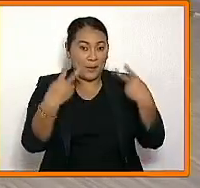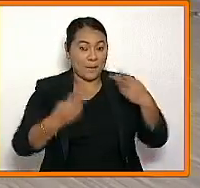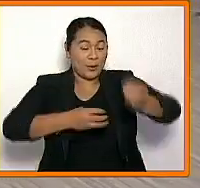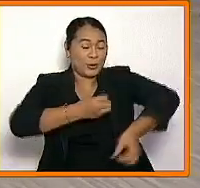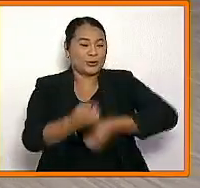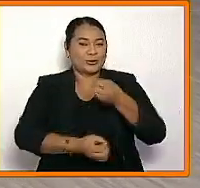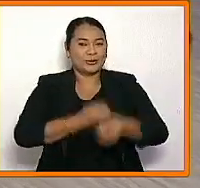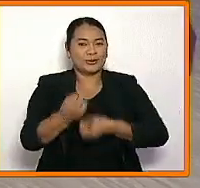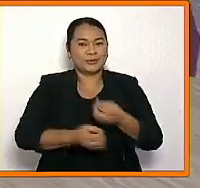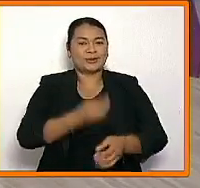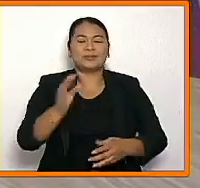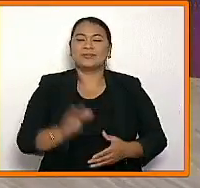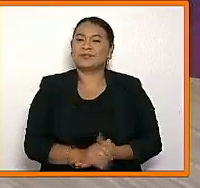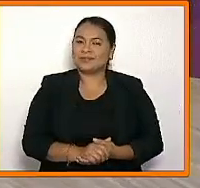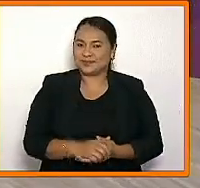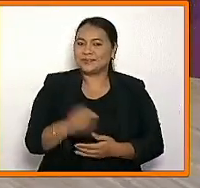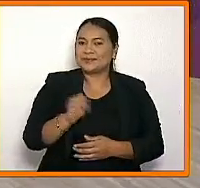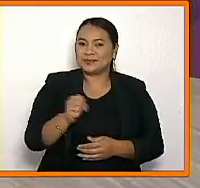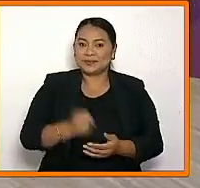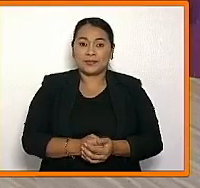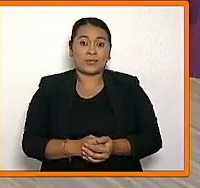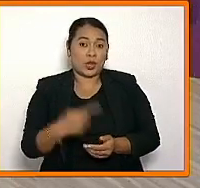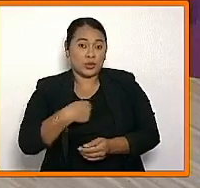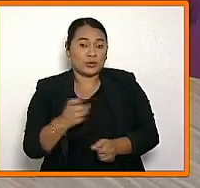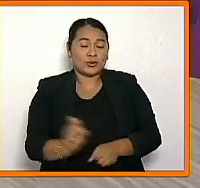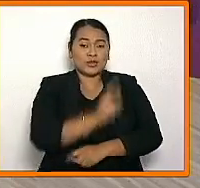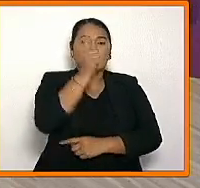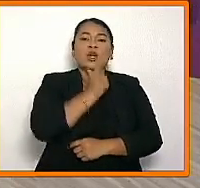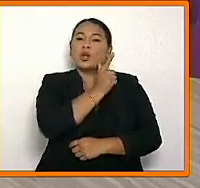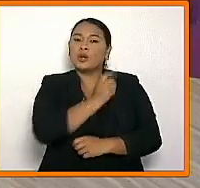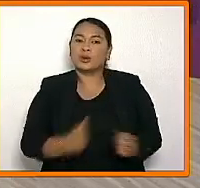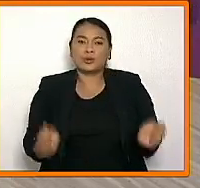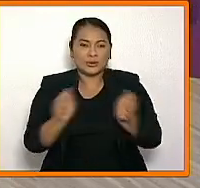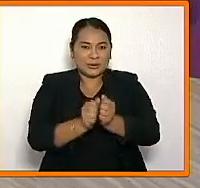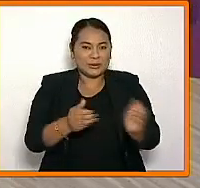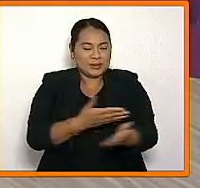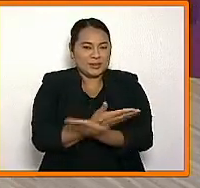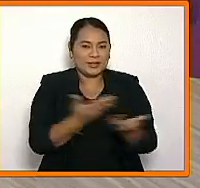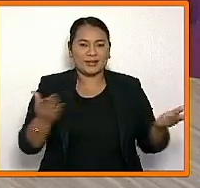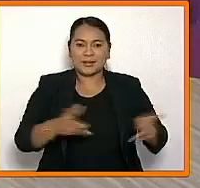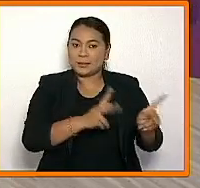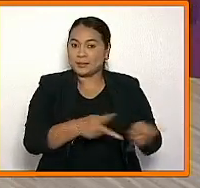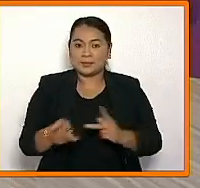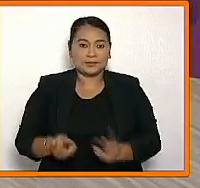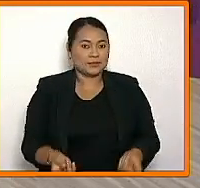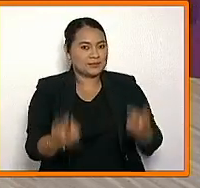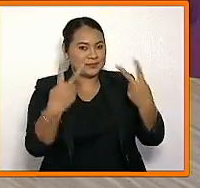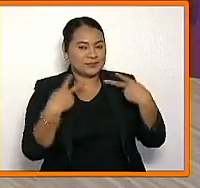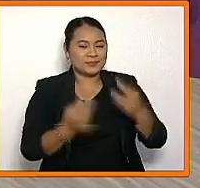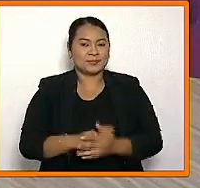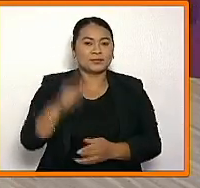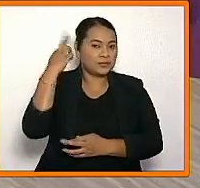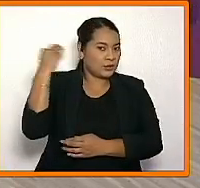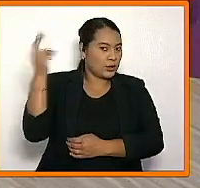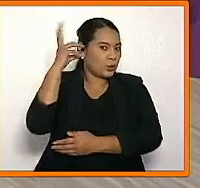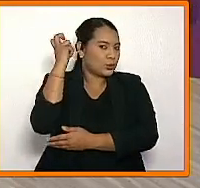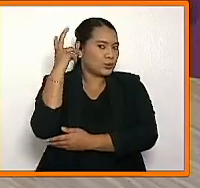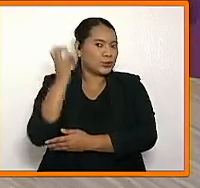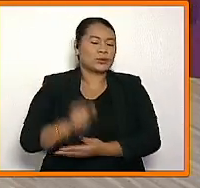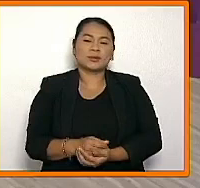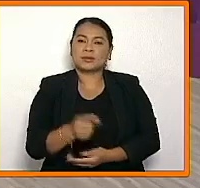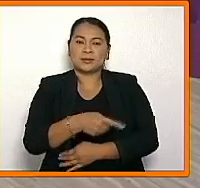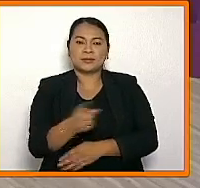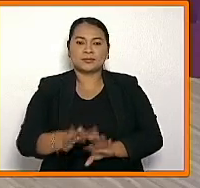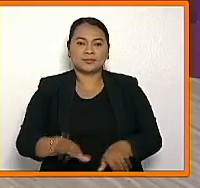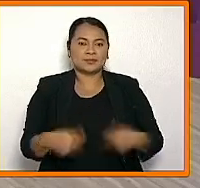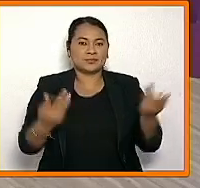sintonizado nuestros sorteos. Así es, Jasmine. Y te comento que yo me gané la loto teniéndolos a cada uno de ustedes como nuestros televidentes y radioescuchas. ¿Y